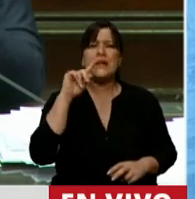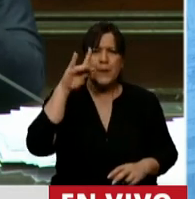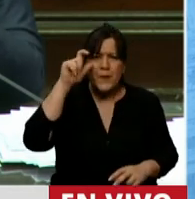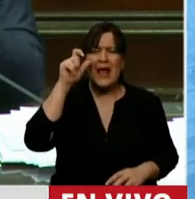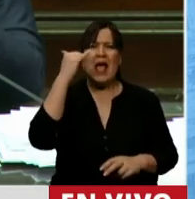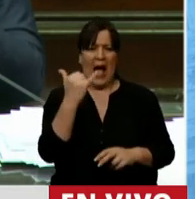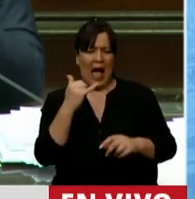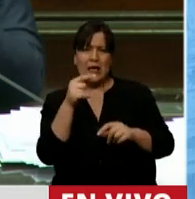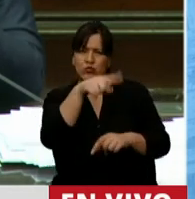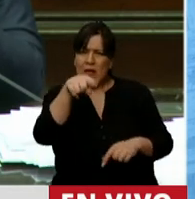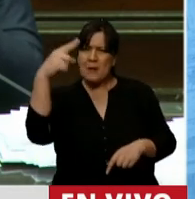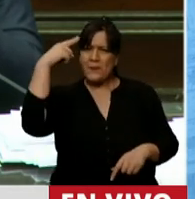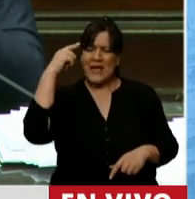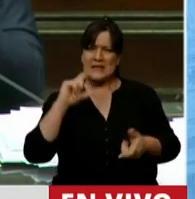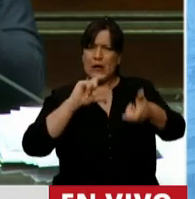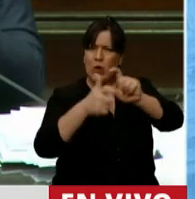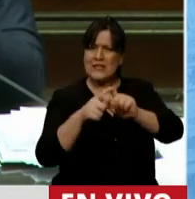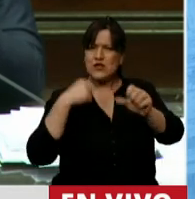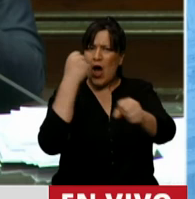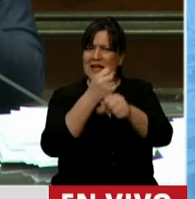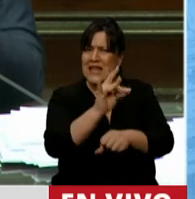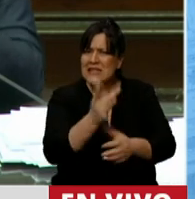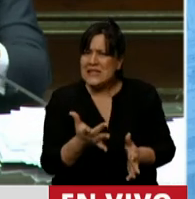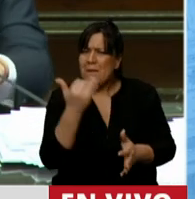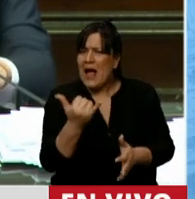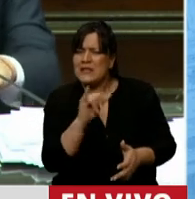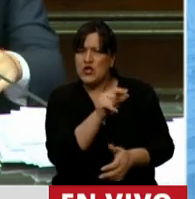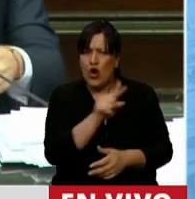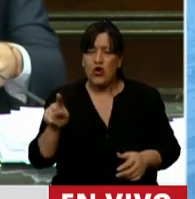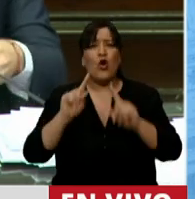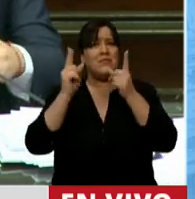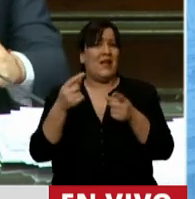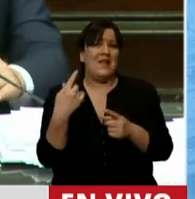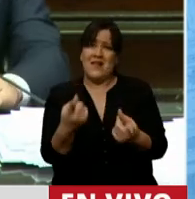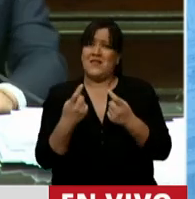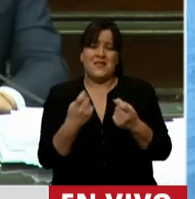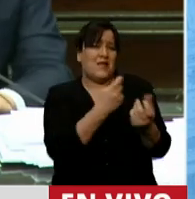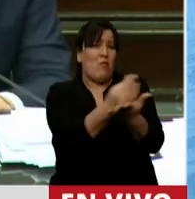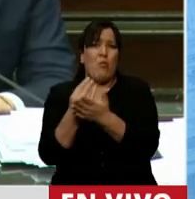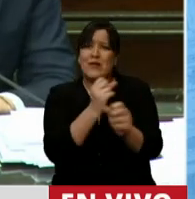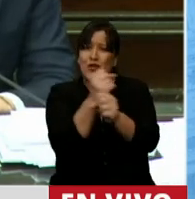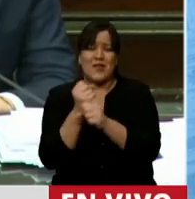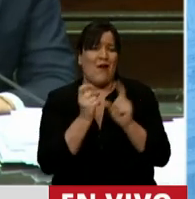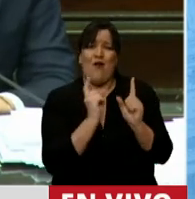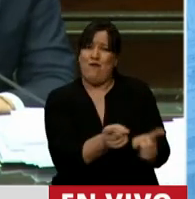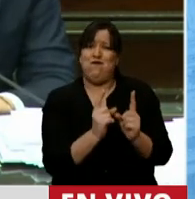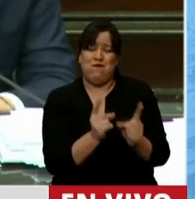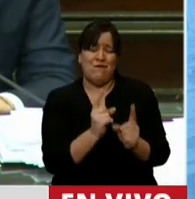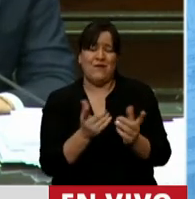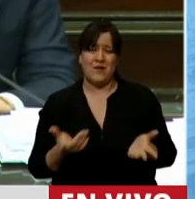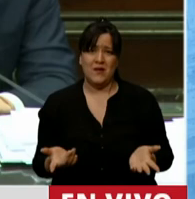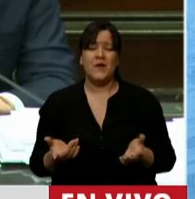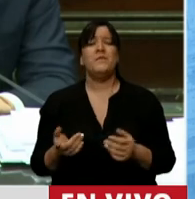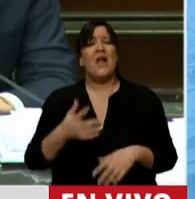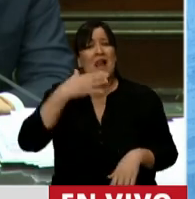su actualización hasta fin de año. Necesitamos salvar puestos de trabajo, señor jefe de gabinete. La verdad